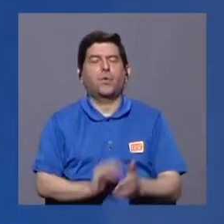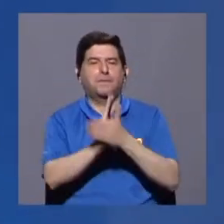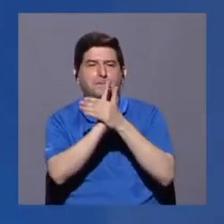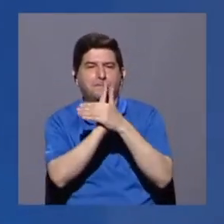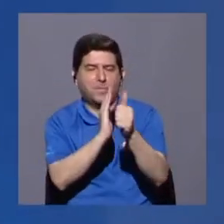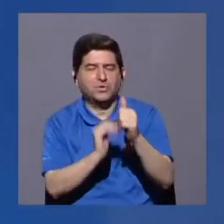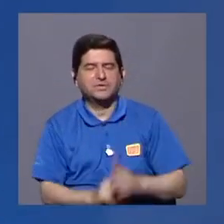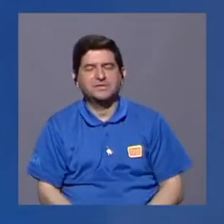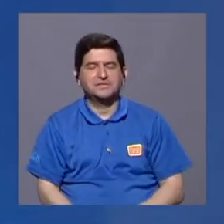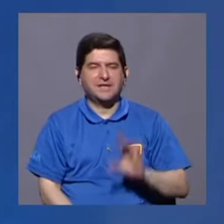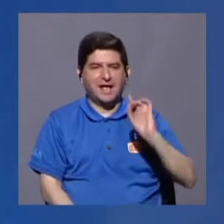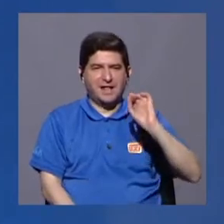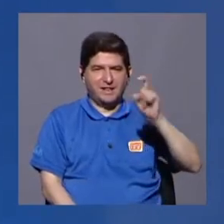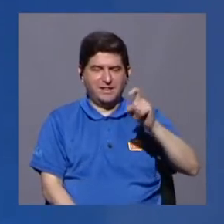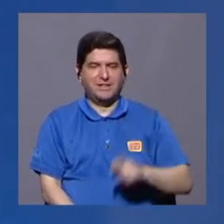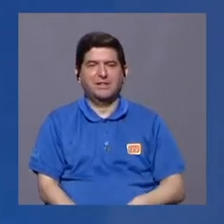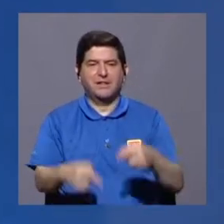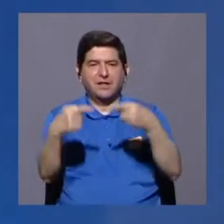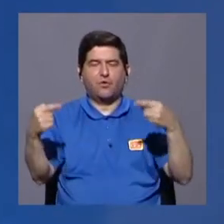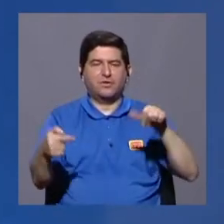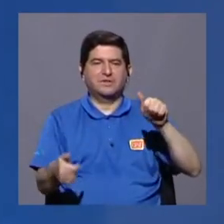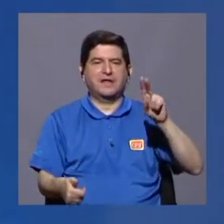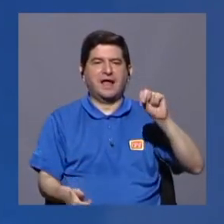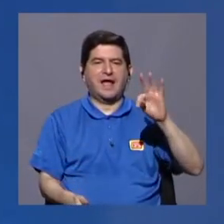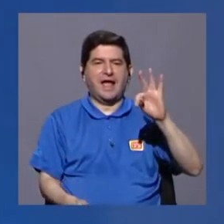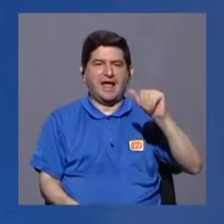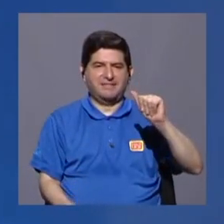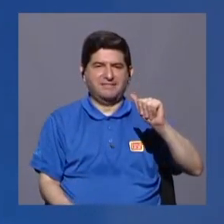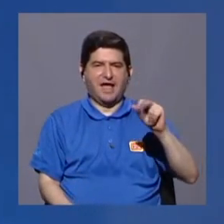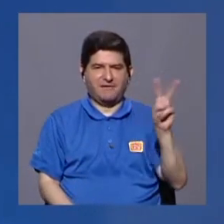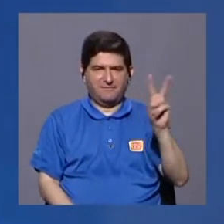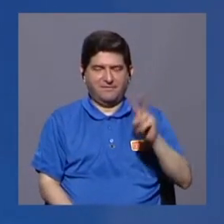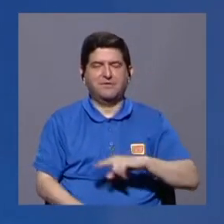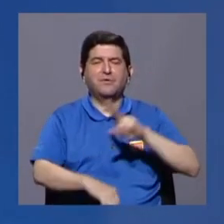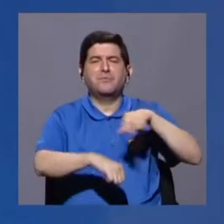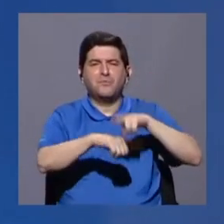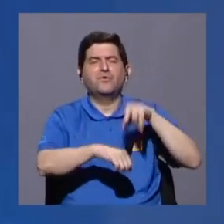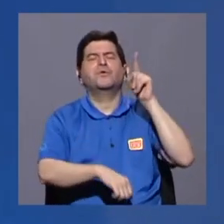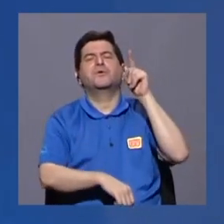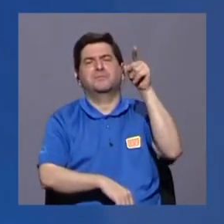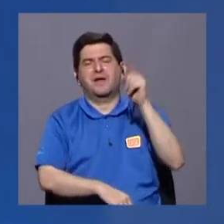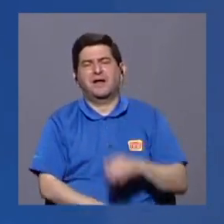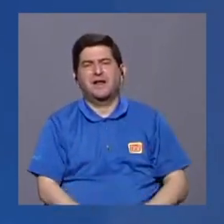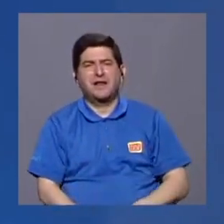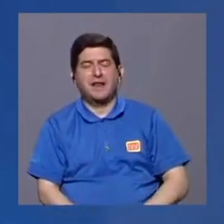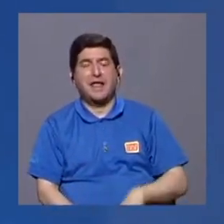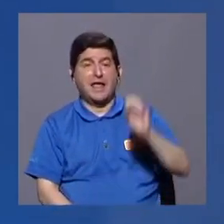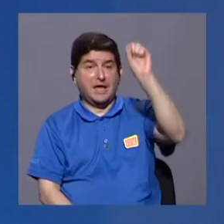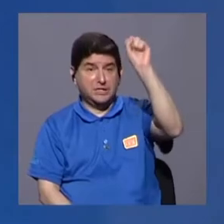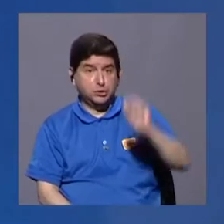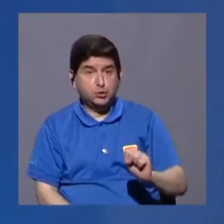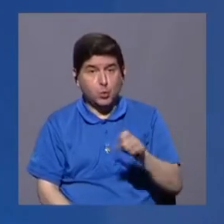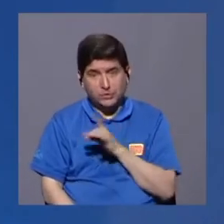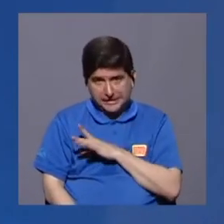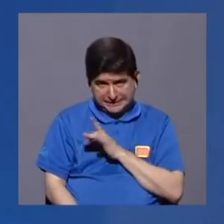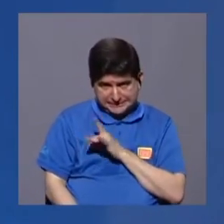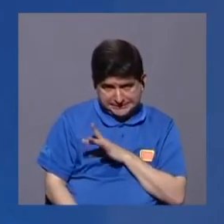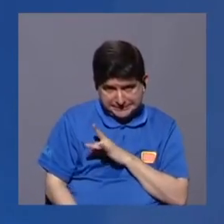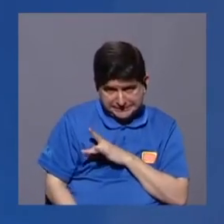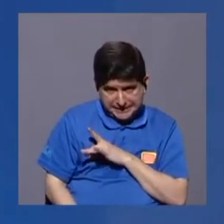contra el hantavirus que es muy muy frecuente dieron en el sur de chile pero